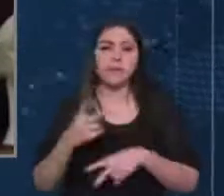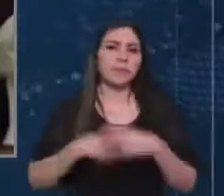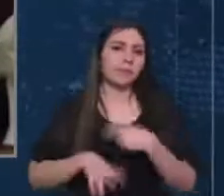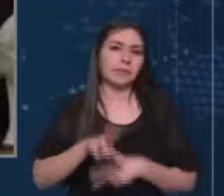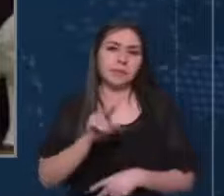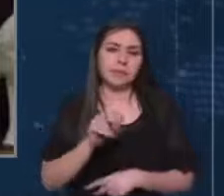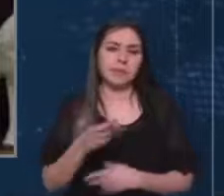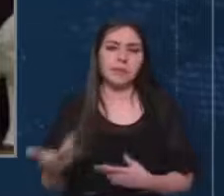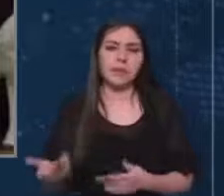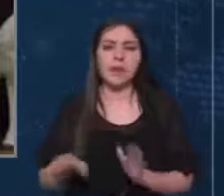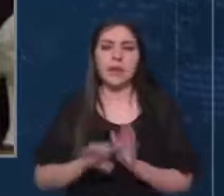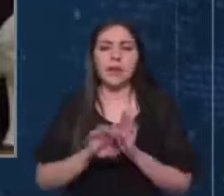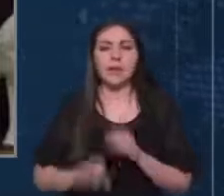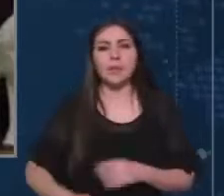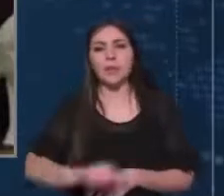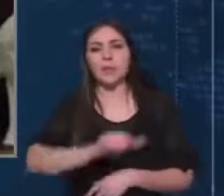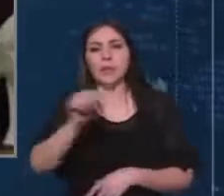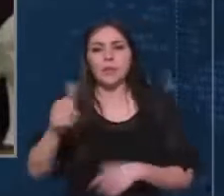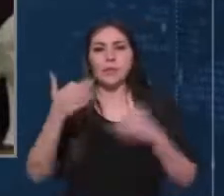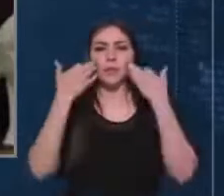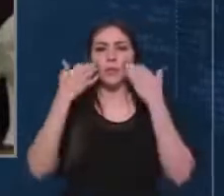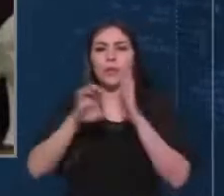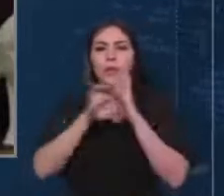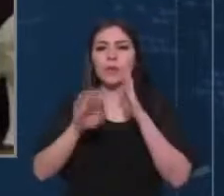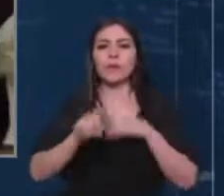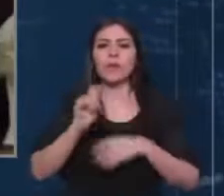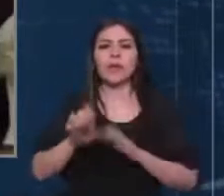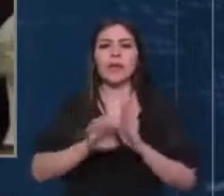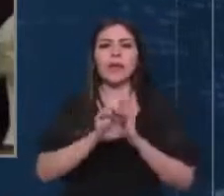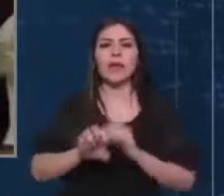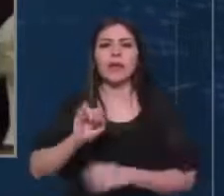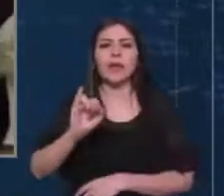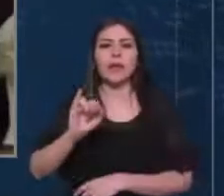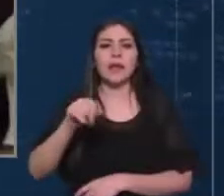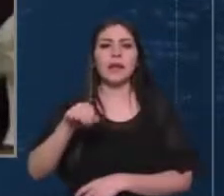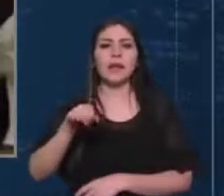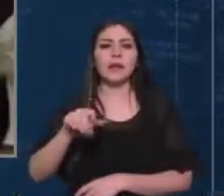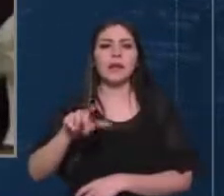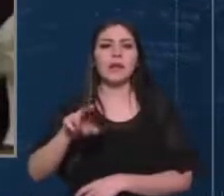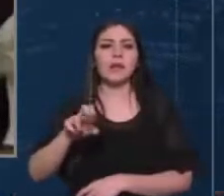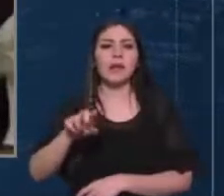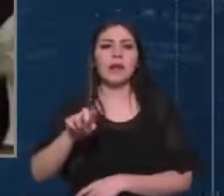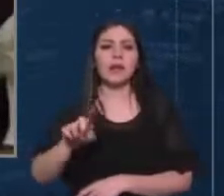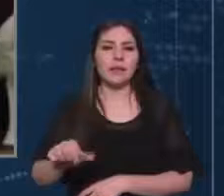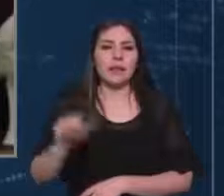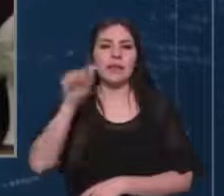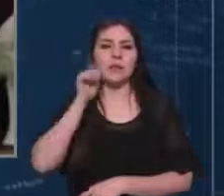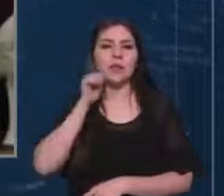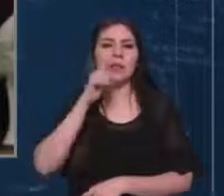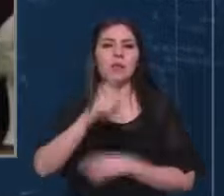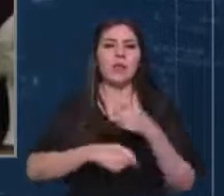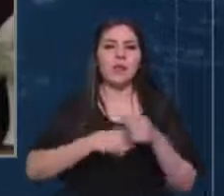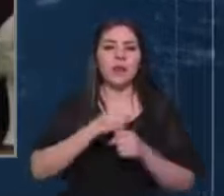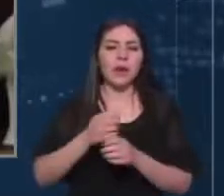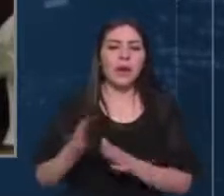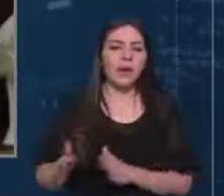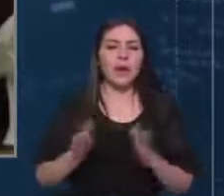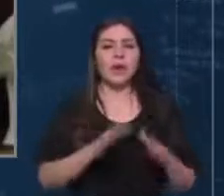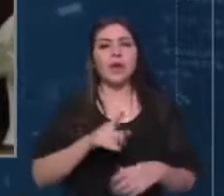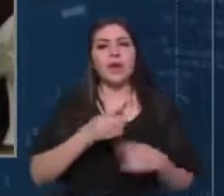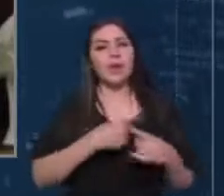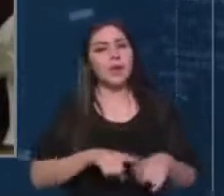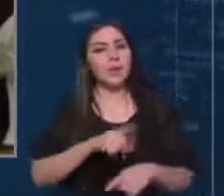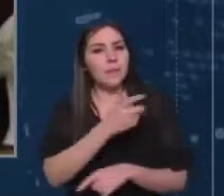otro ejemplo que ya tenemos en el mundo, pues es la de la influenza, ¿no? Donde cada año vamos sacando una nueva versión de la vacuna